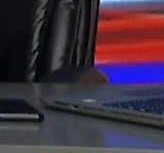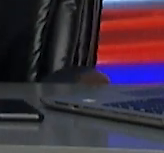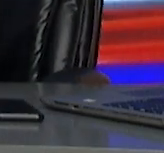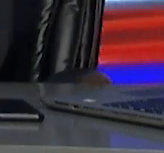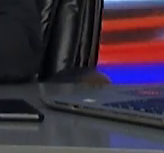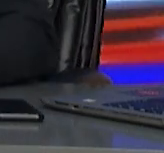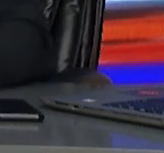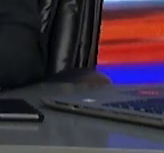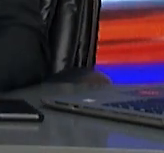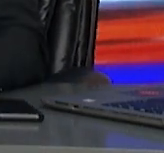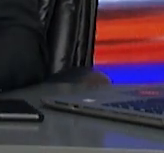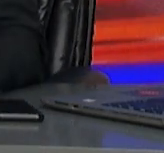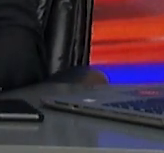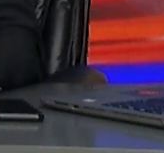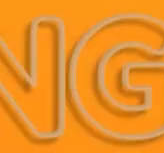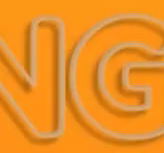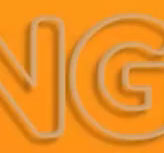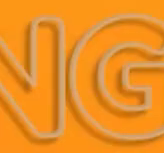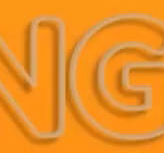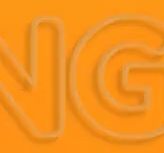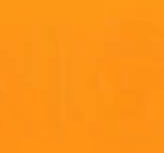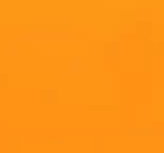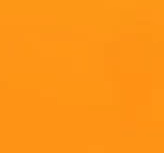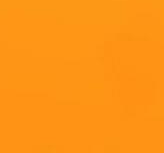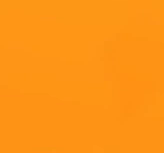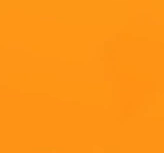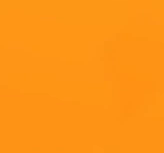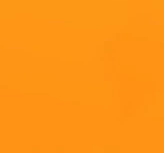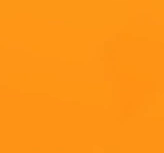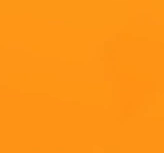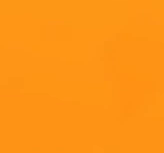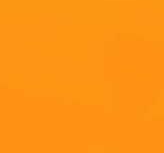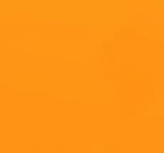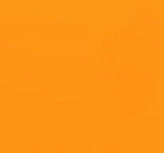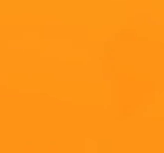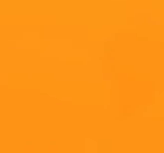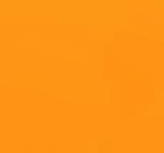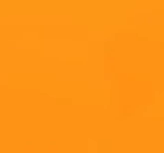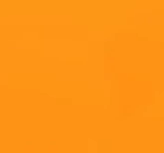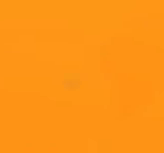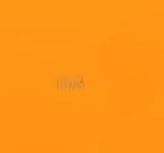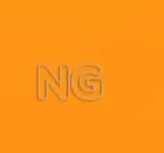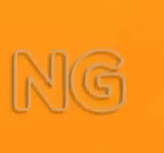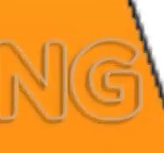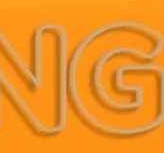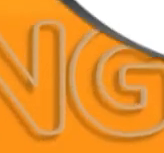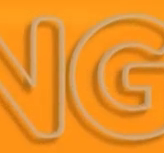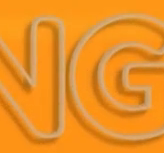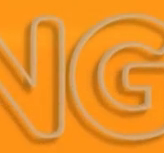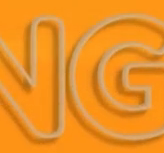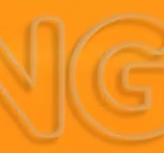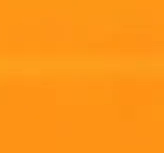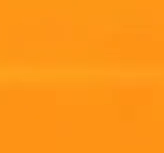Bueno, nos vamos a Casa Rosada. Exactamente, de lo deportivo pasamos al ámbito político porque ya se encuentra el presidente Alberto Fernández junto al presidente